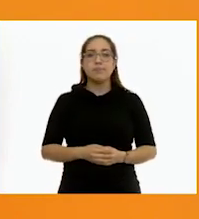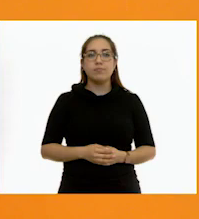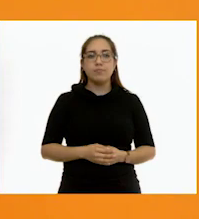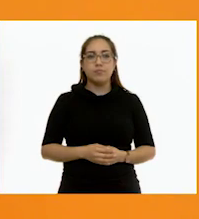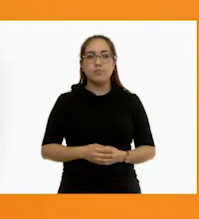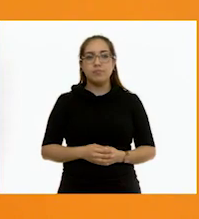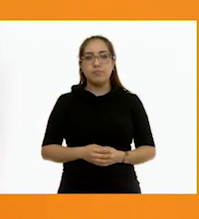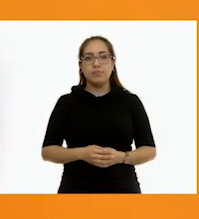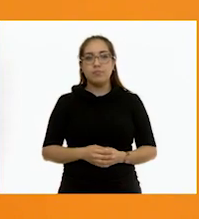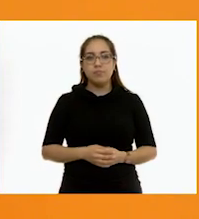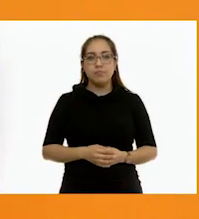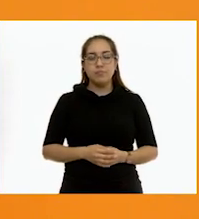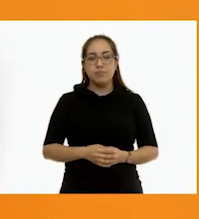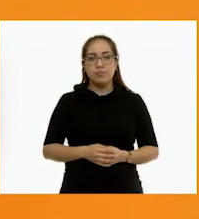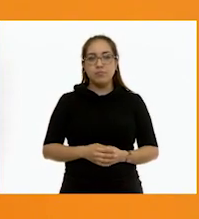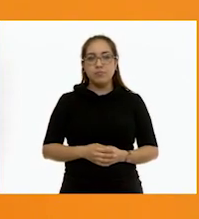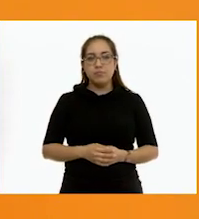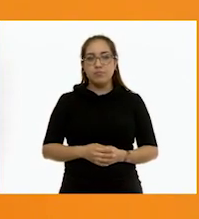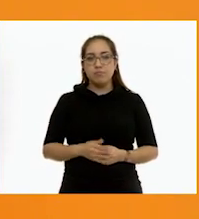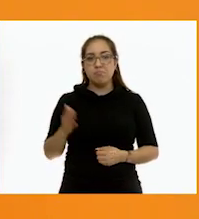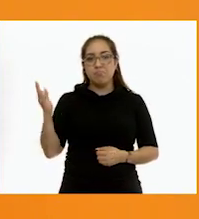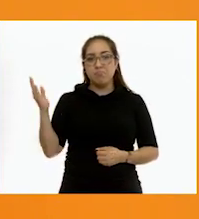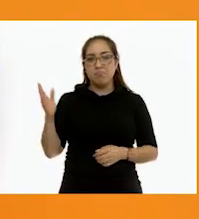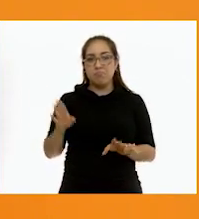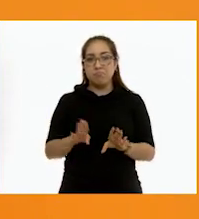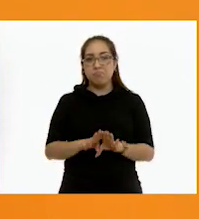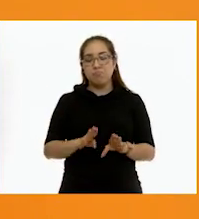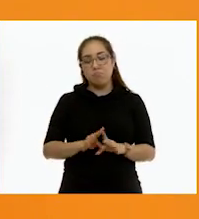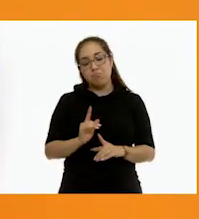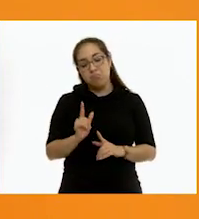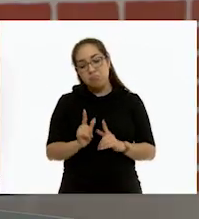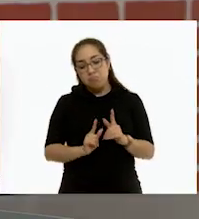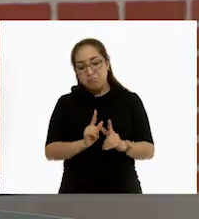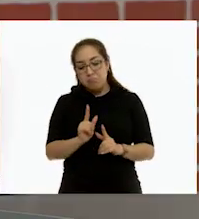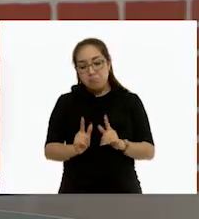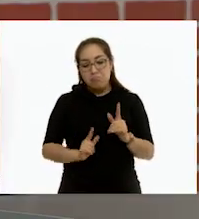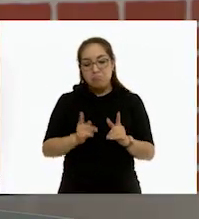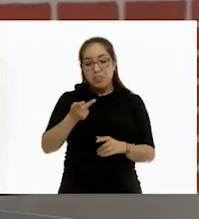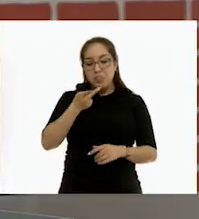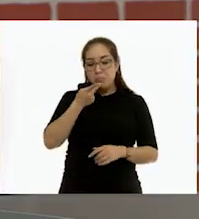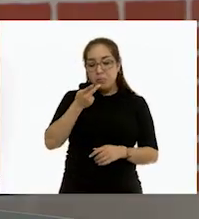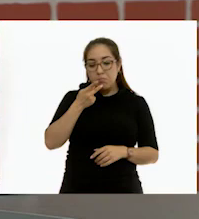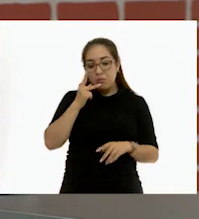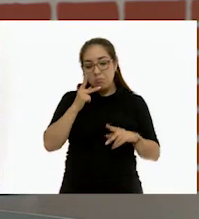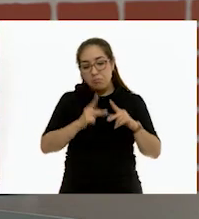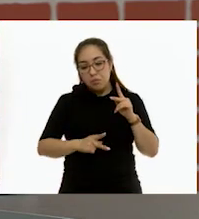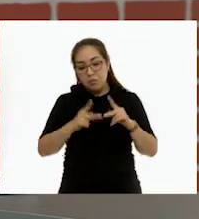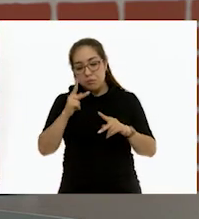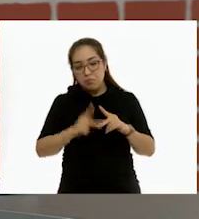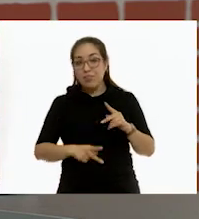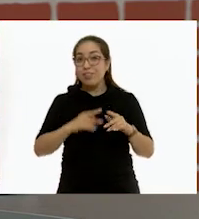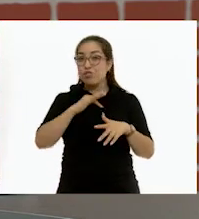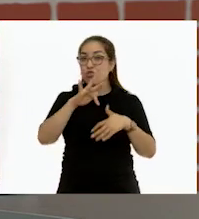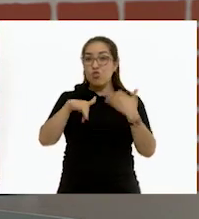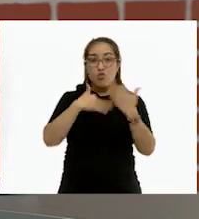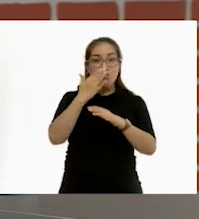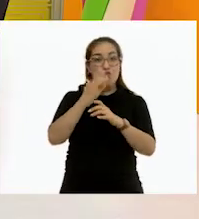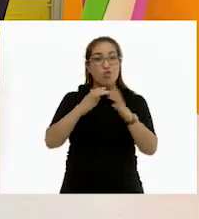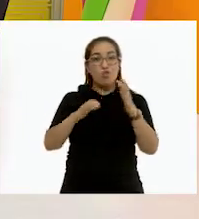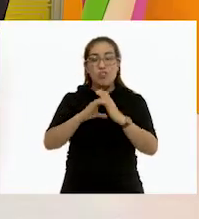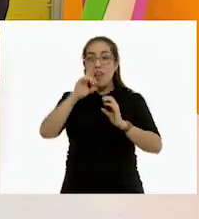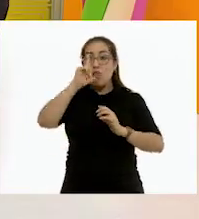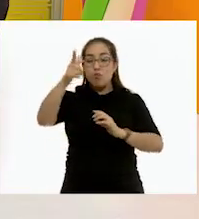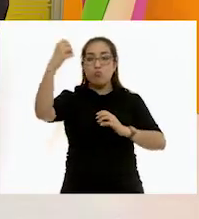Y podríamos pues, hablar un poco más lento. Todos los elementos, como la iluminación,